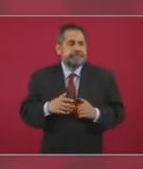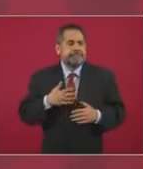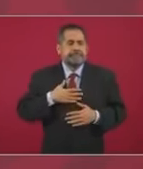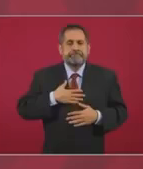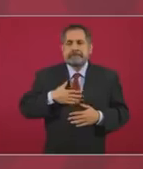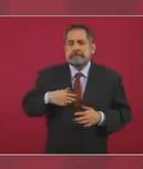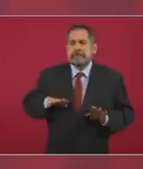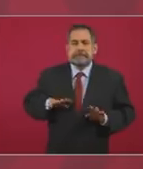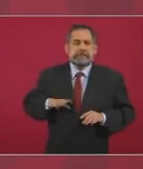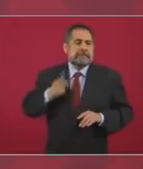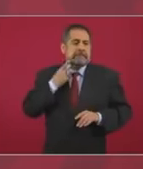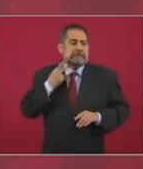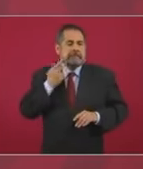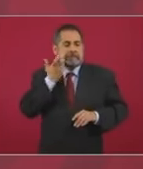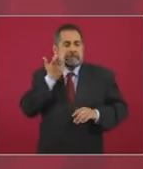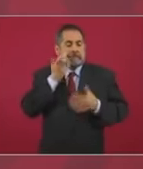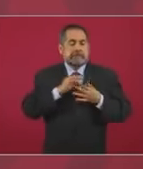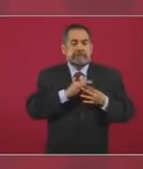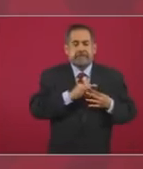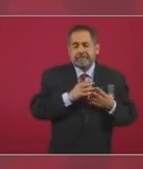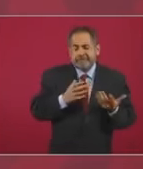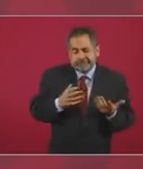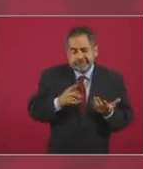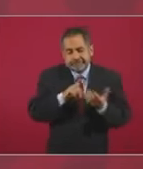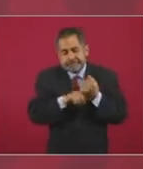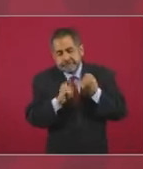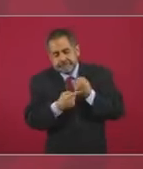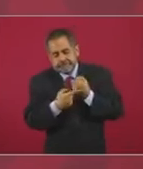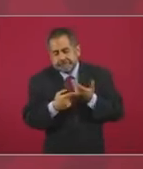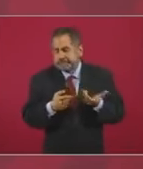políticos, electorales.